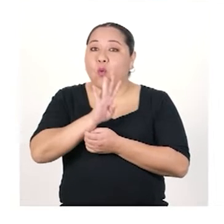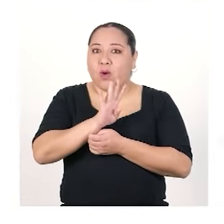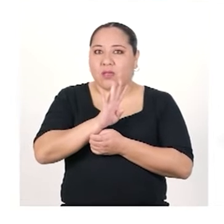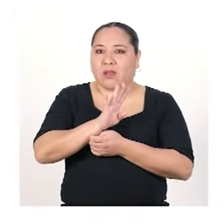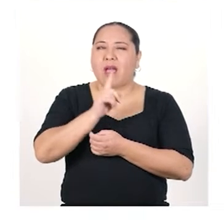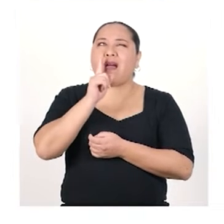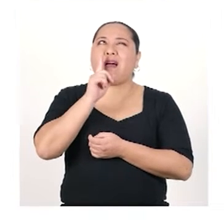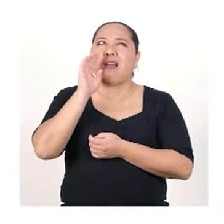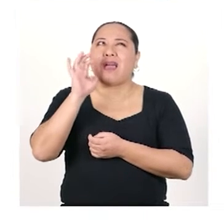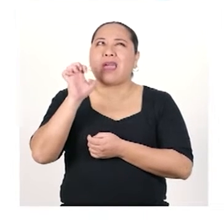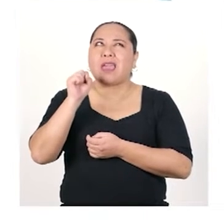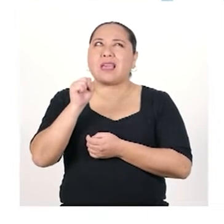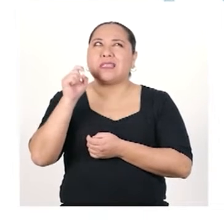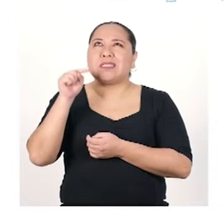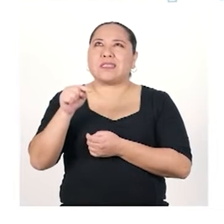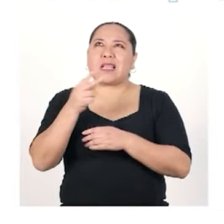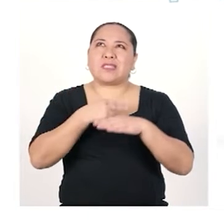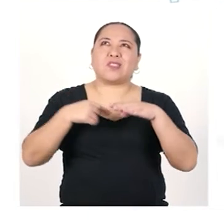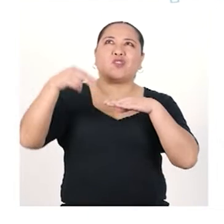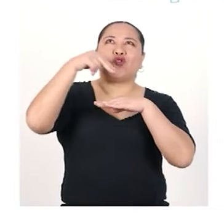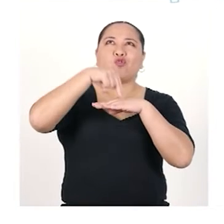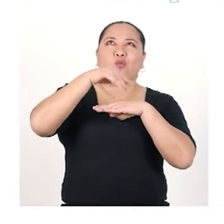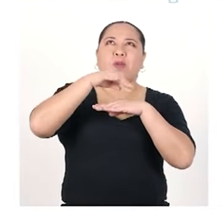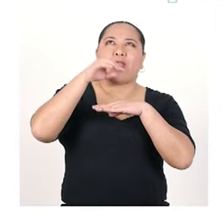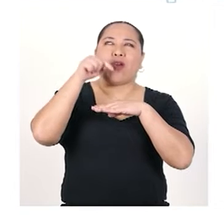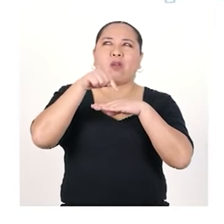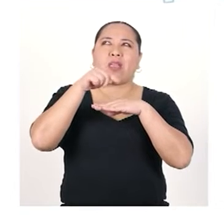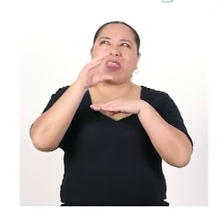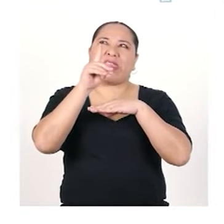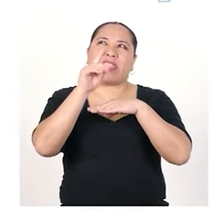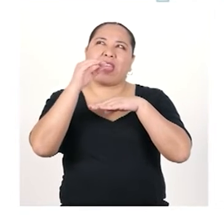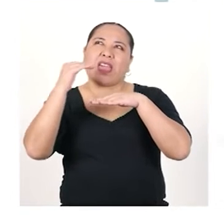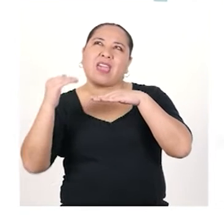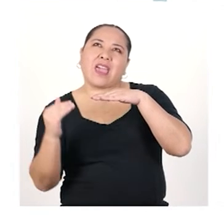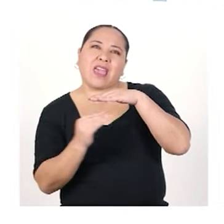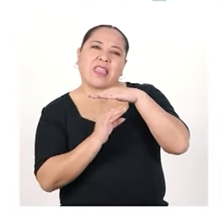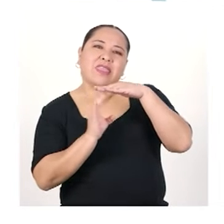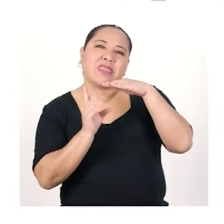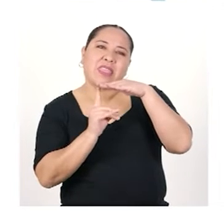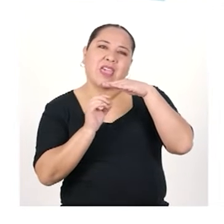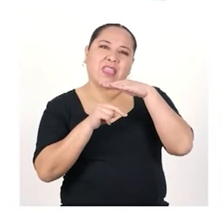la palabra es representa al numerador y la palabra